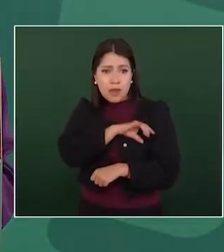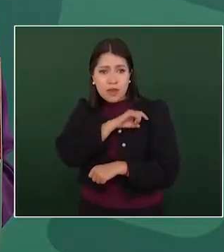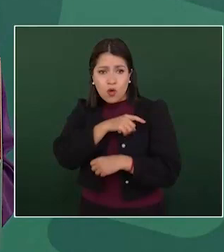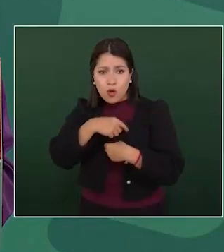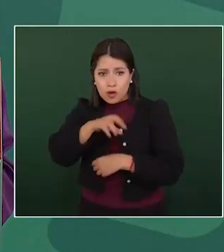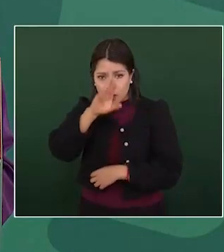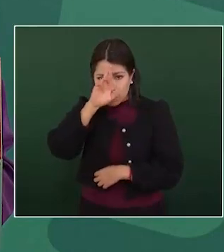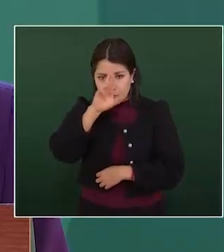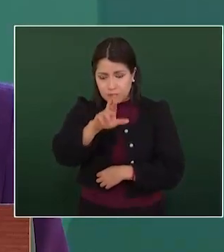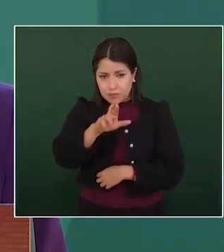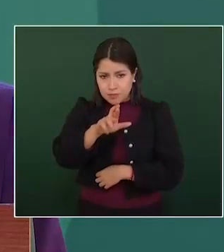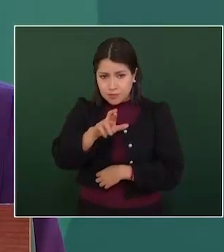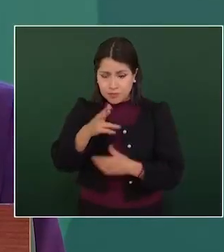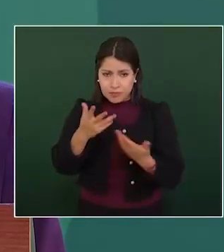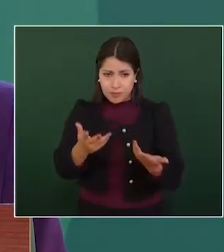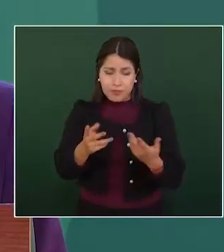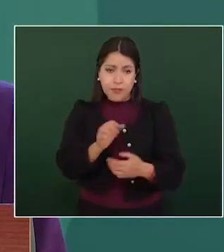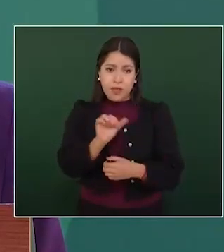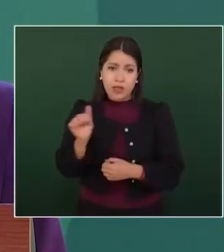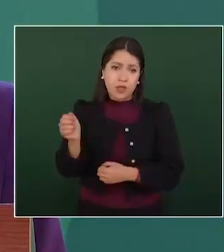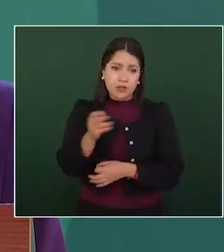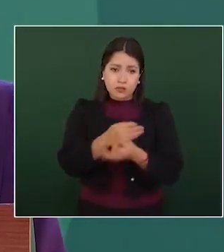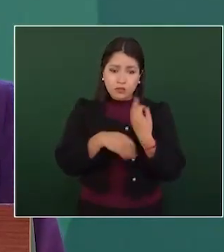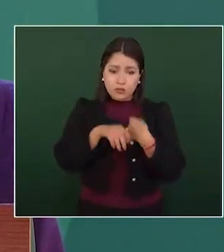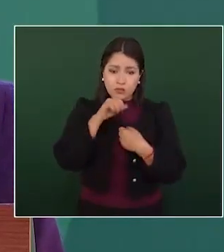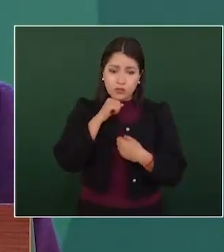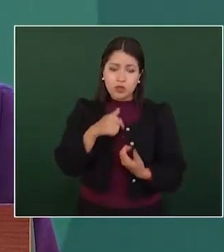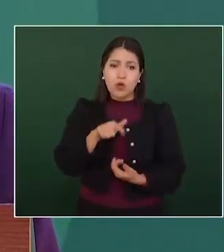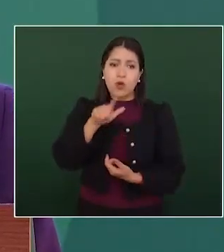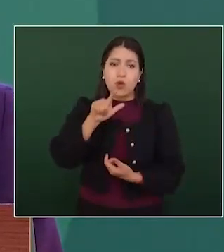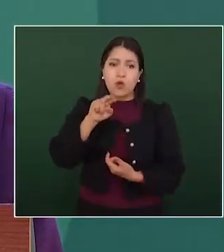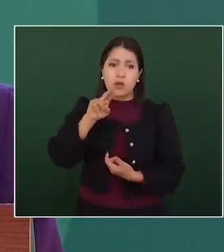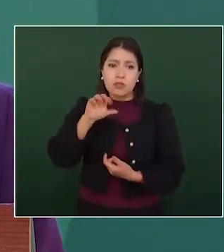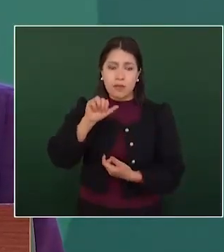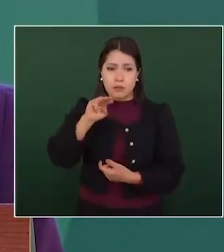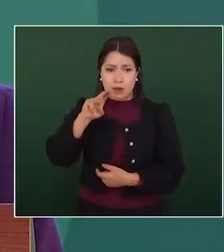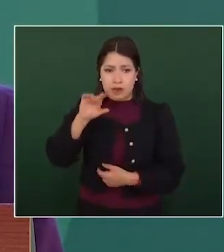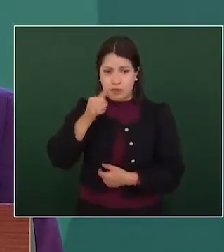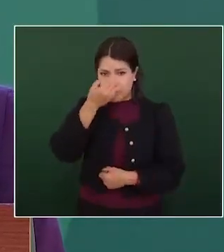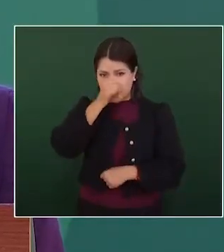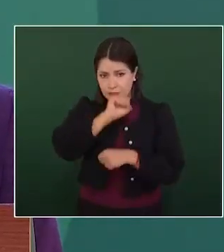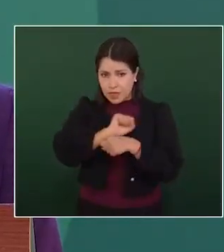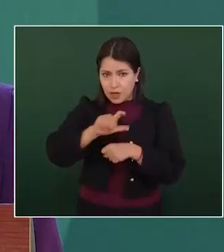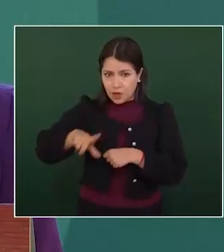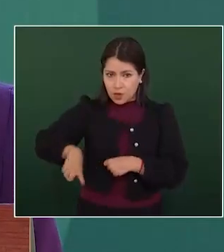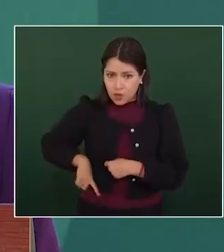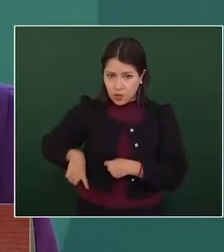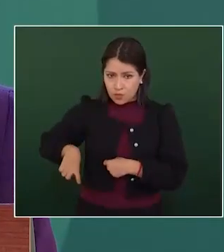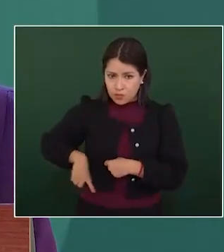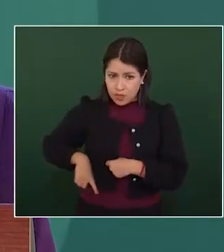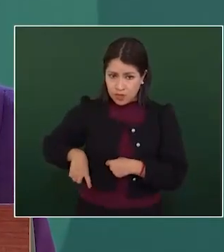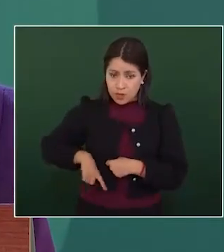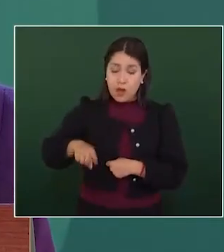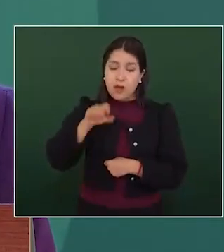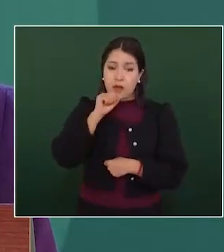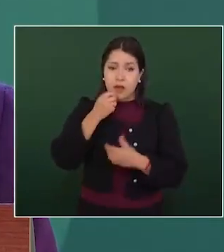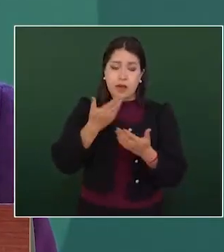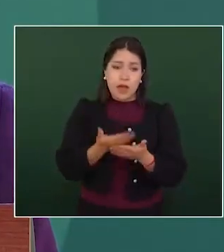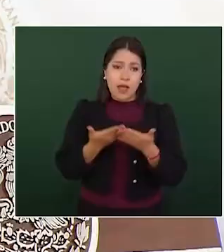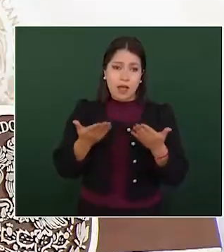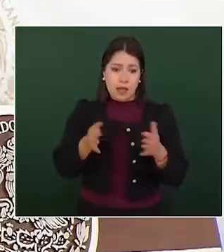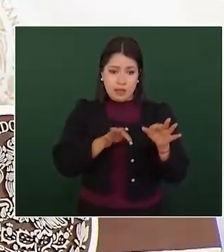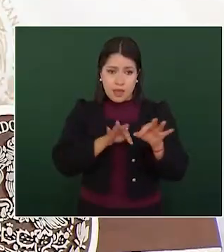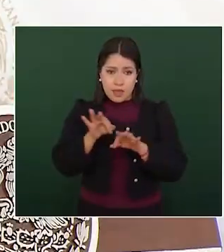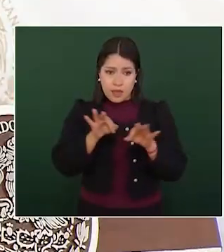que disienten. Soy Luisa María Alcalde, secretaria de Gobernación, encargada de la política